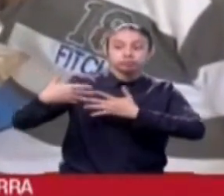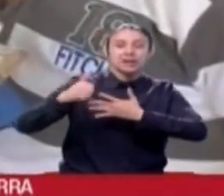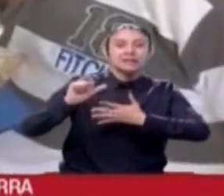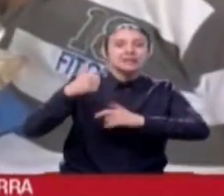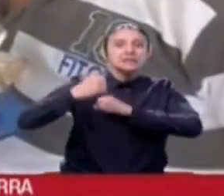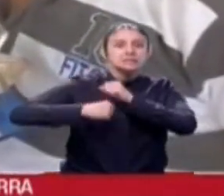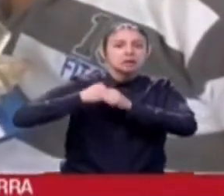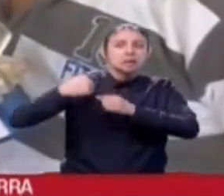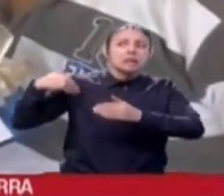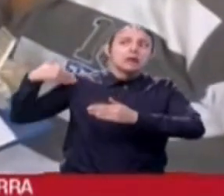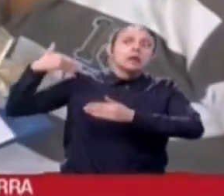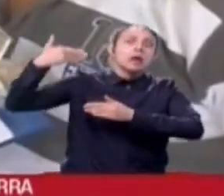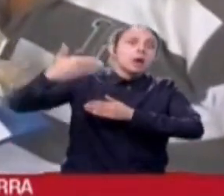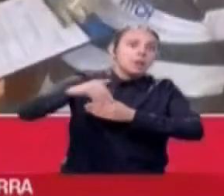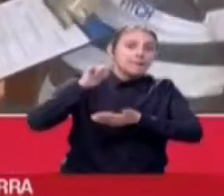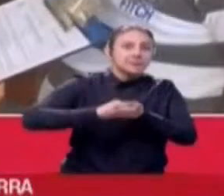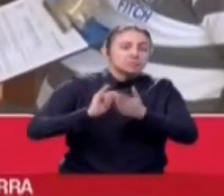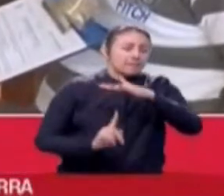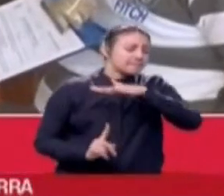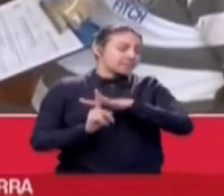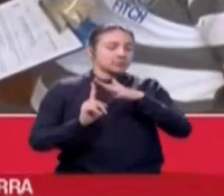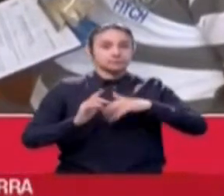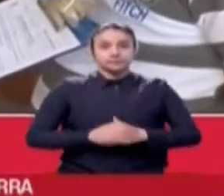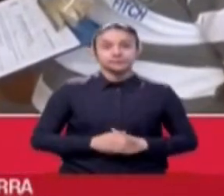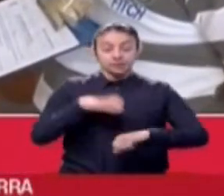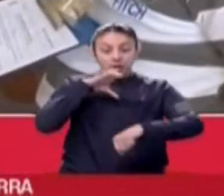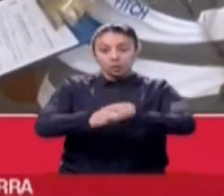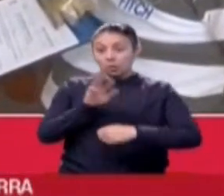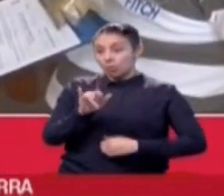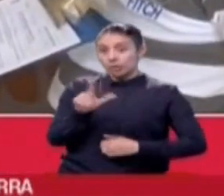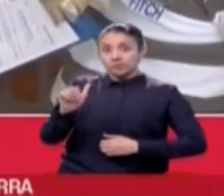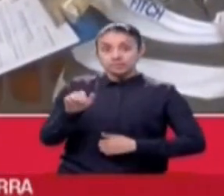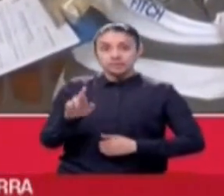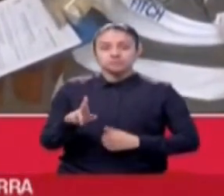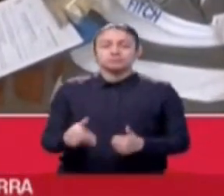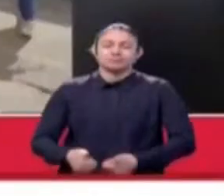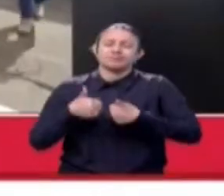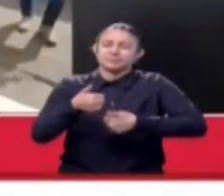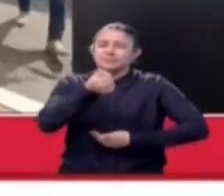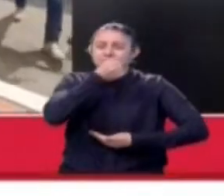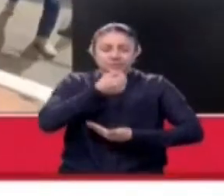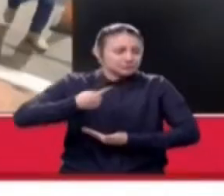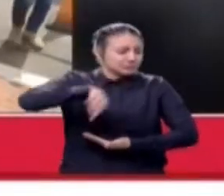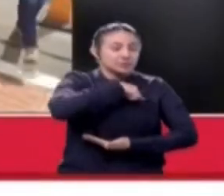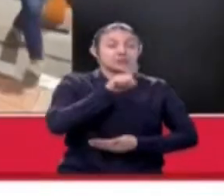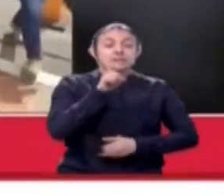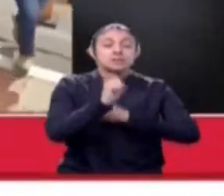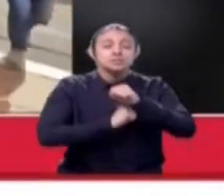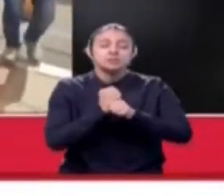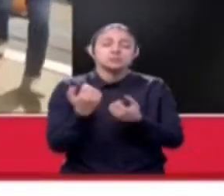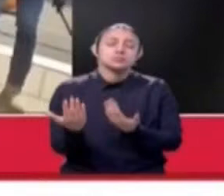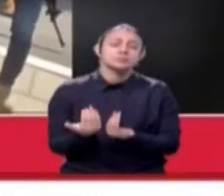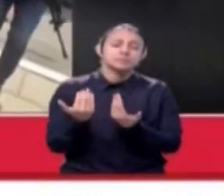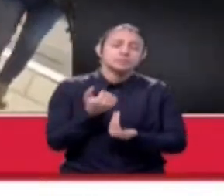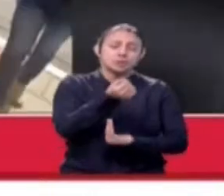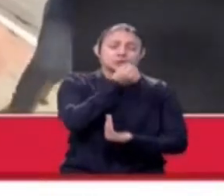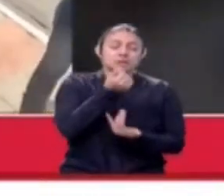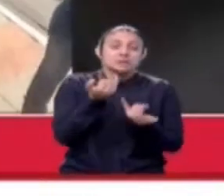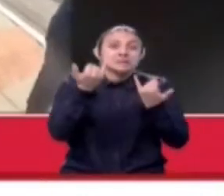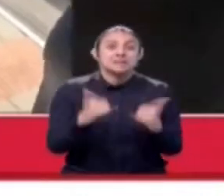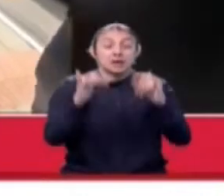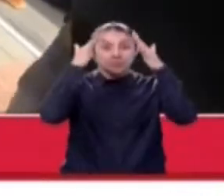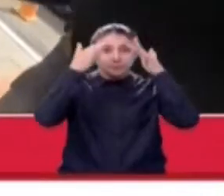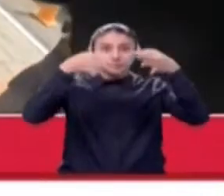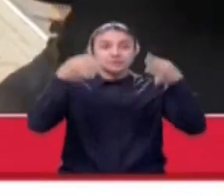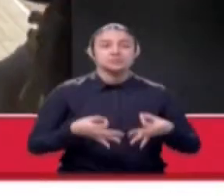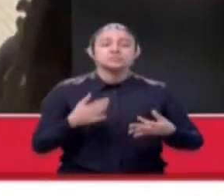crimen. La captura de Wilmer Alarcón es una excelente noticia para nosotros. Llevamos 6 años esperando esa noticia.